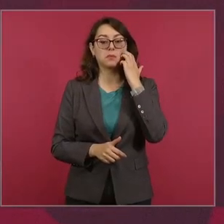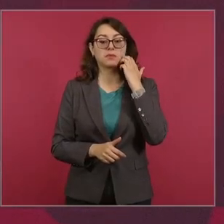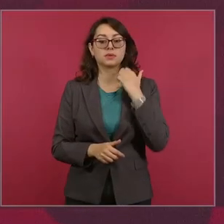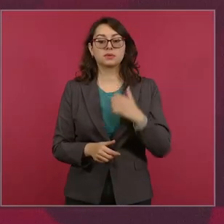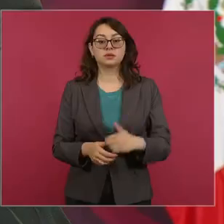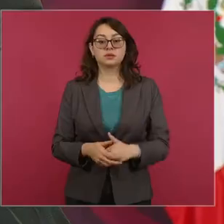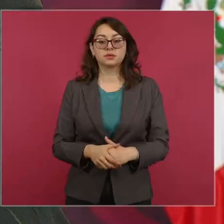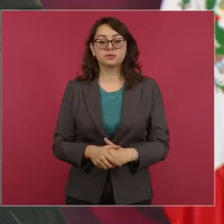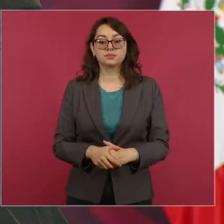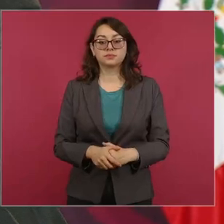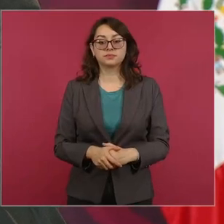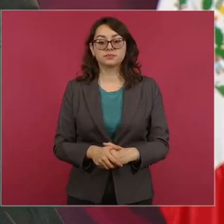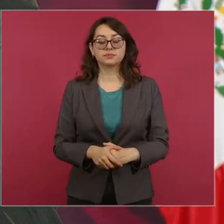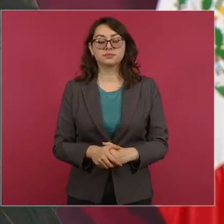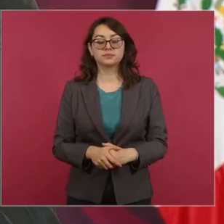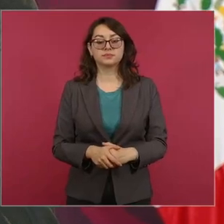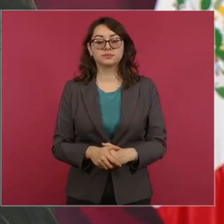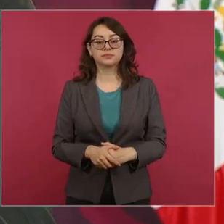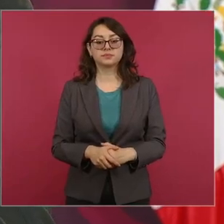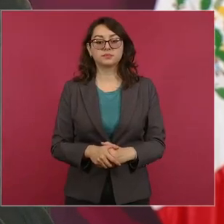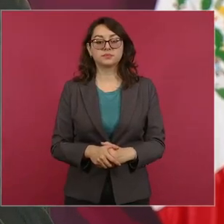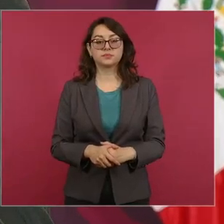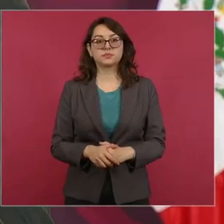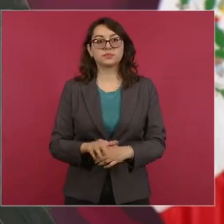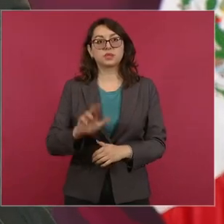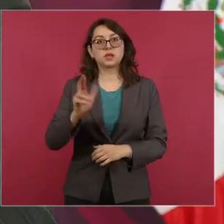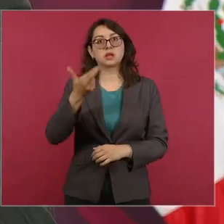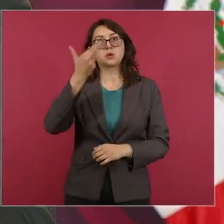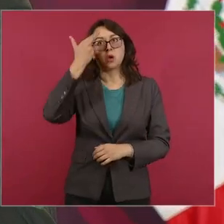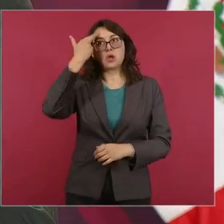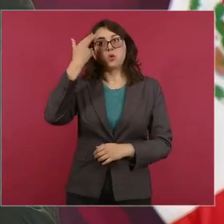el gran escritor argentino